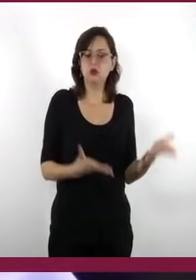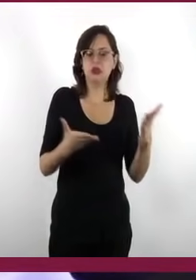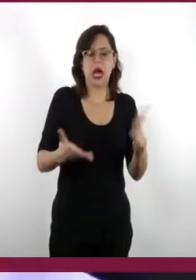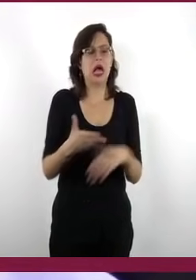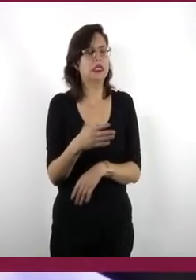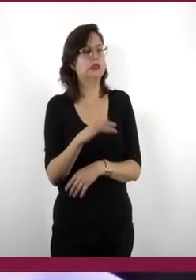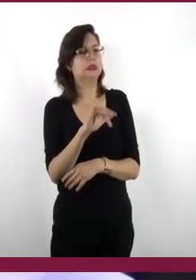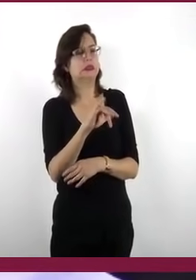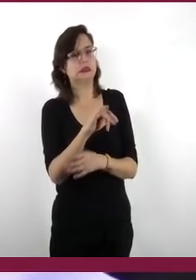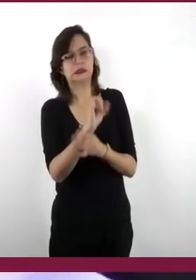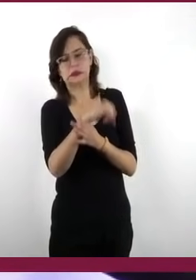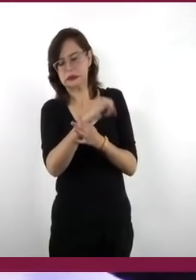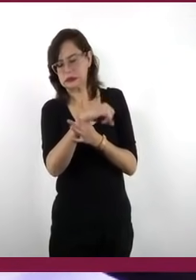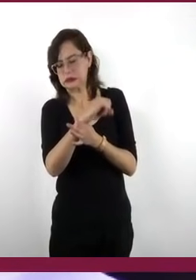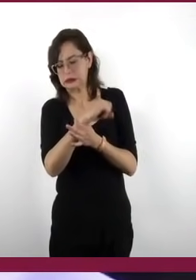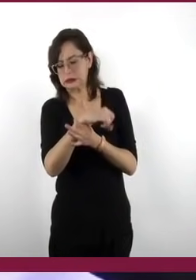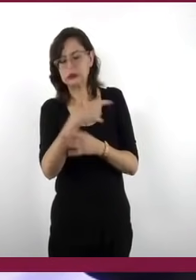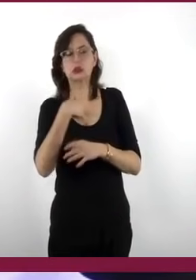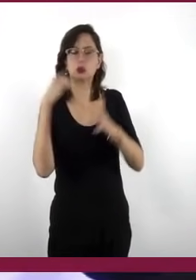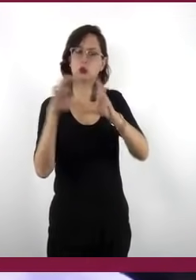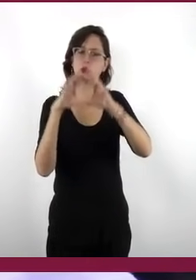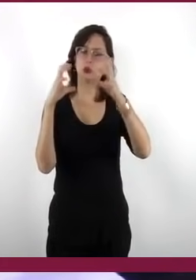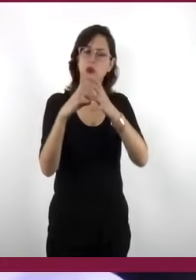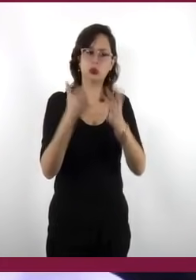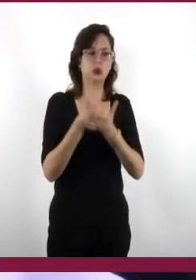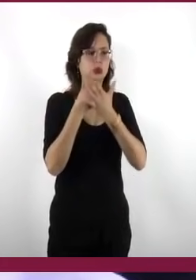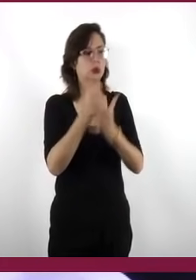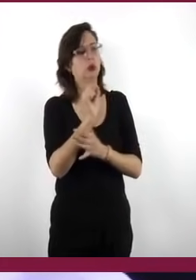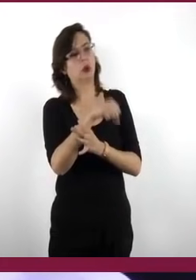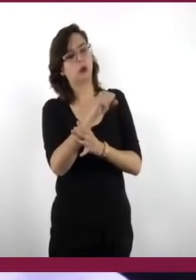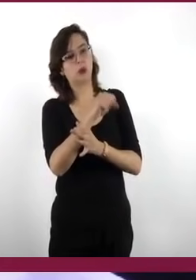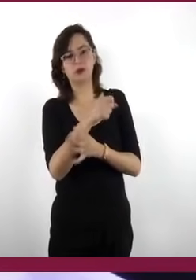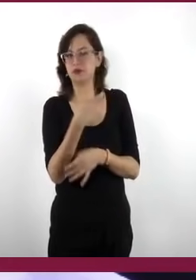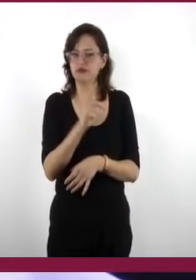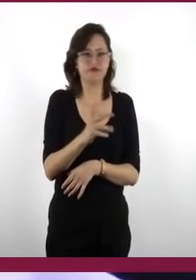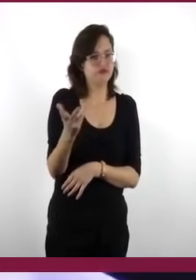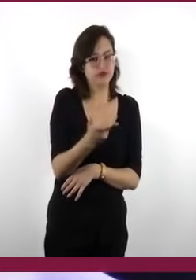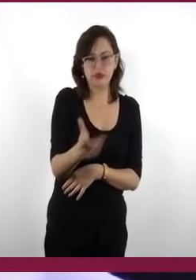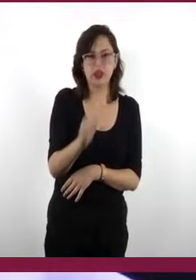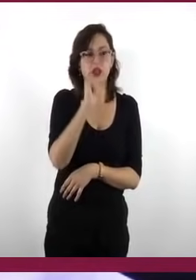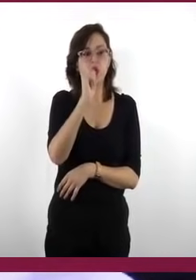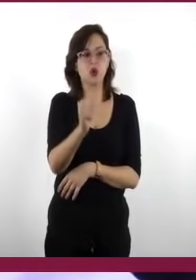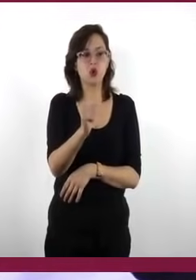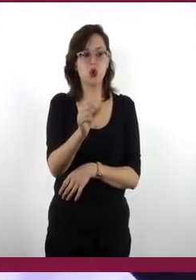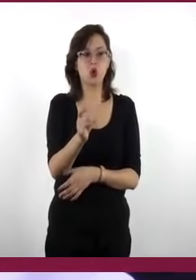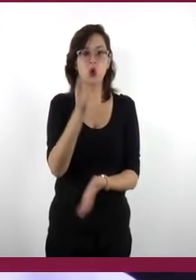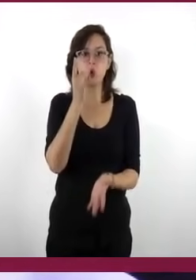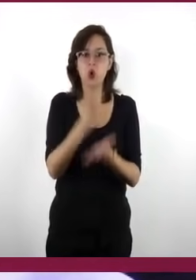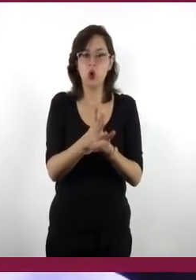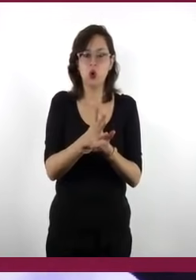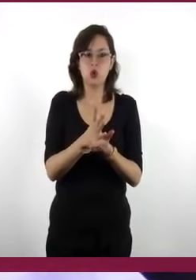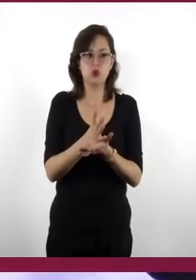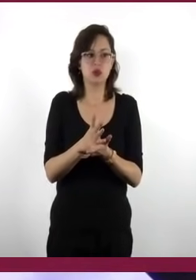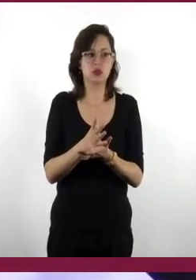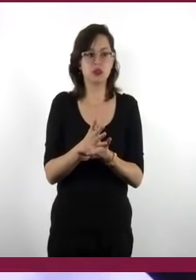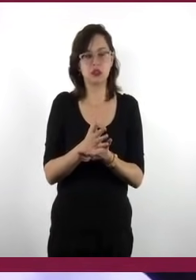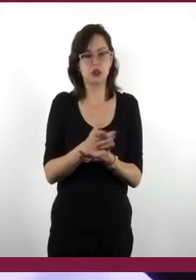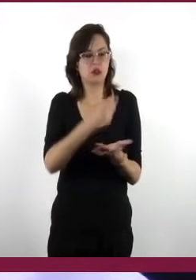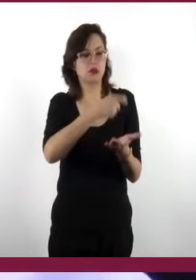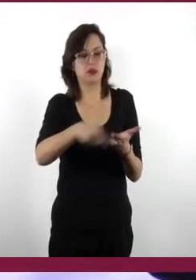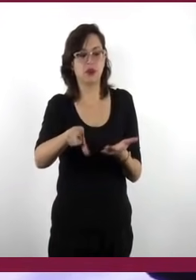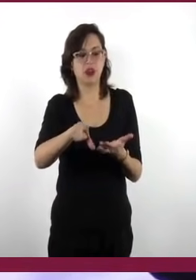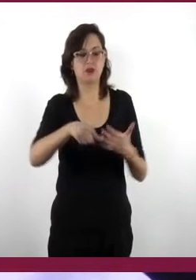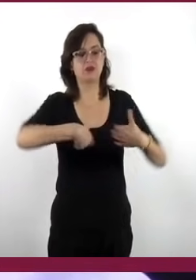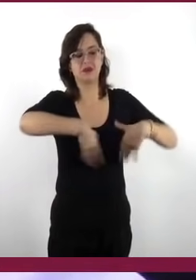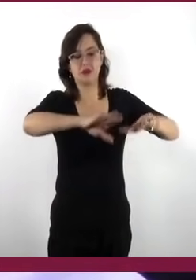sí, te compro. Sí, sí, sí, voy a ayudar al planeta. Sí, sí, sí. Pero no lo hacen. Solo lo hacen para que ya te vayas.